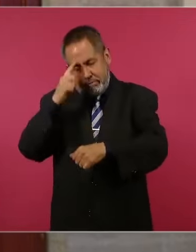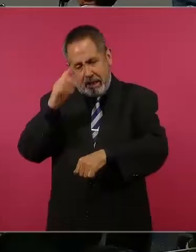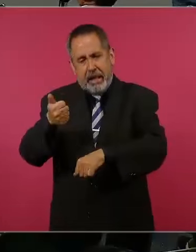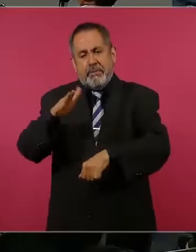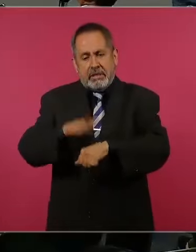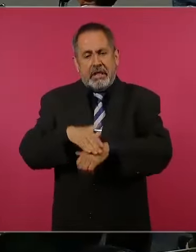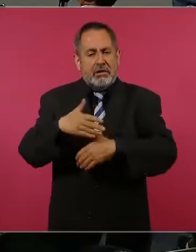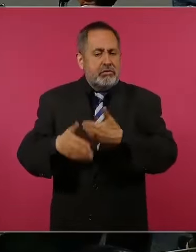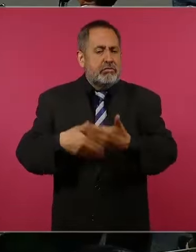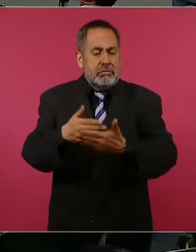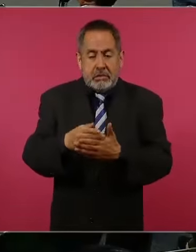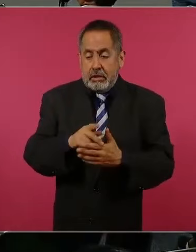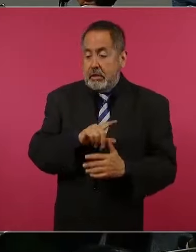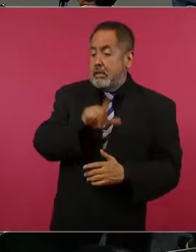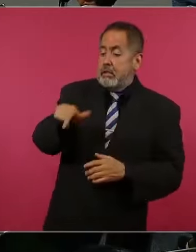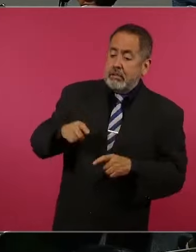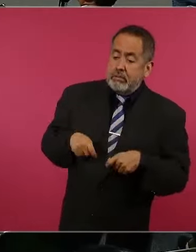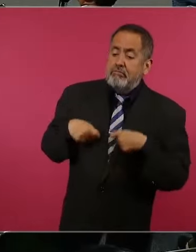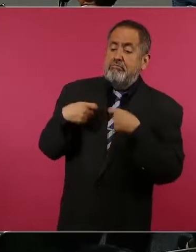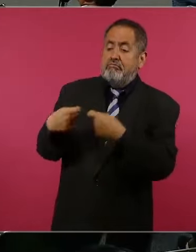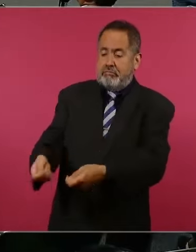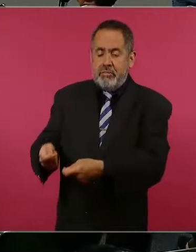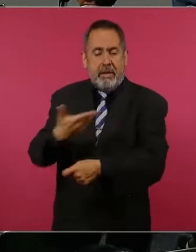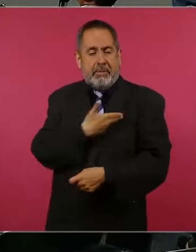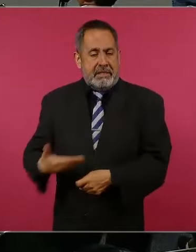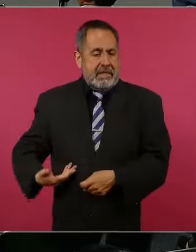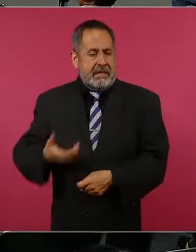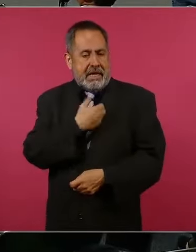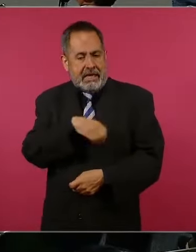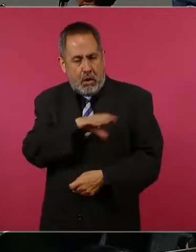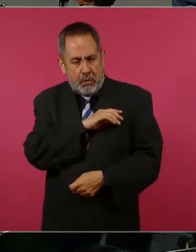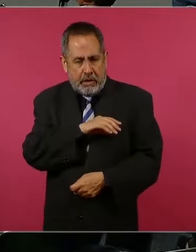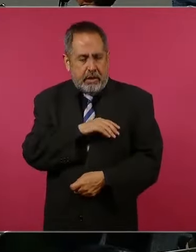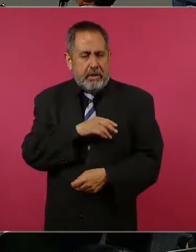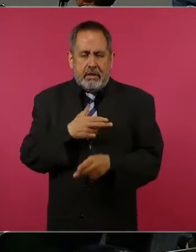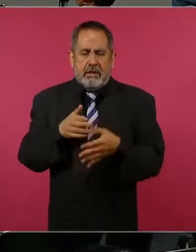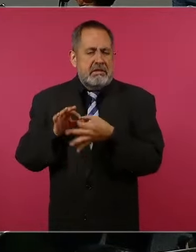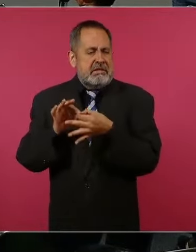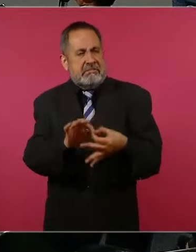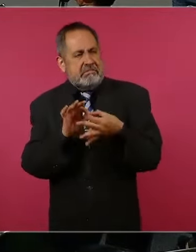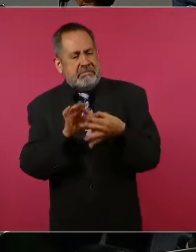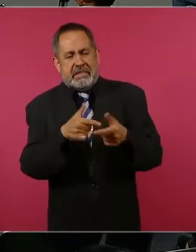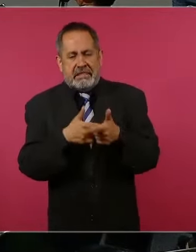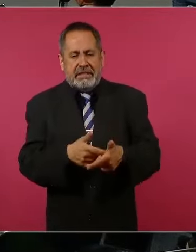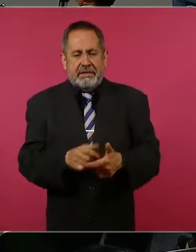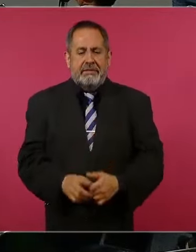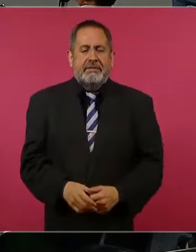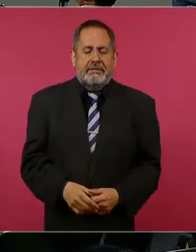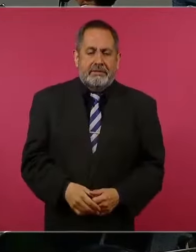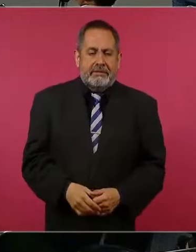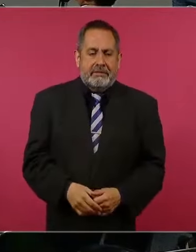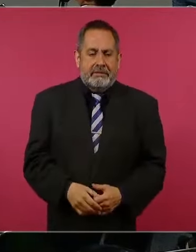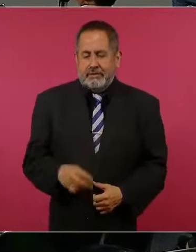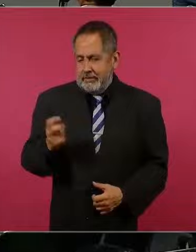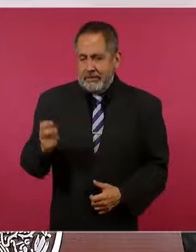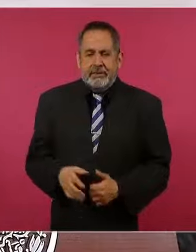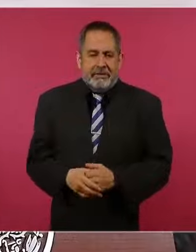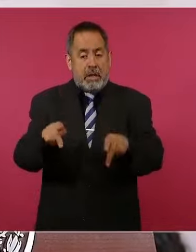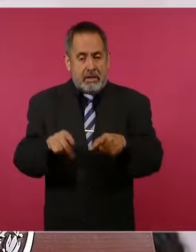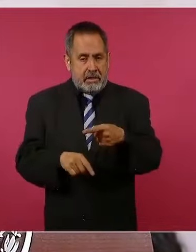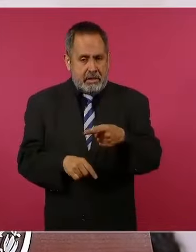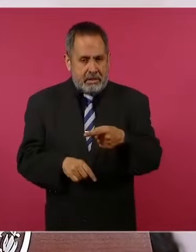del presidente electo, bueno, de la presidenta electa Claudia Sheinbaum. Eso es. Los